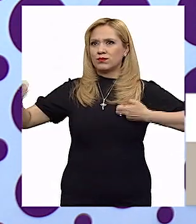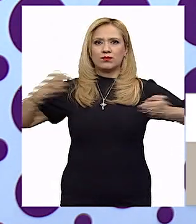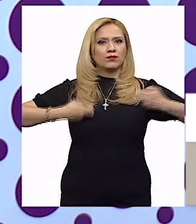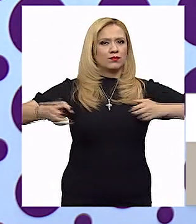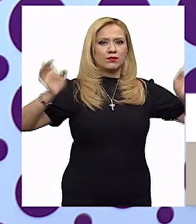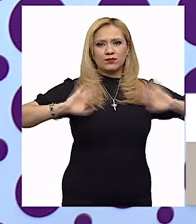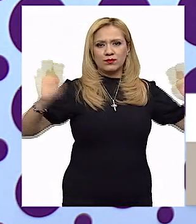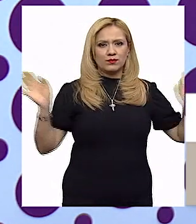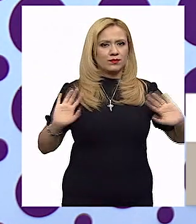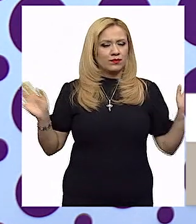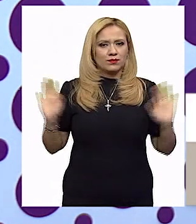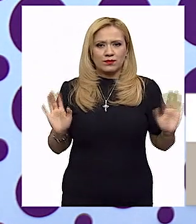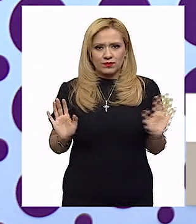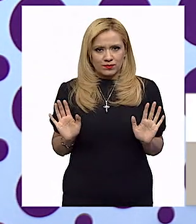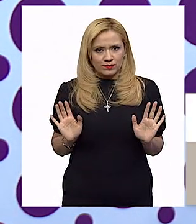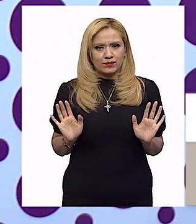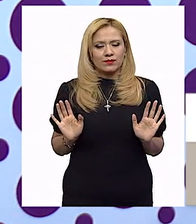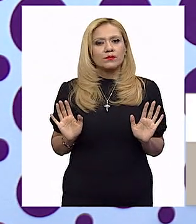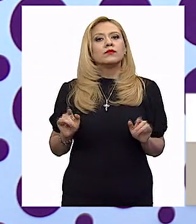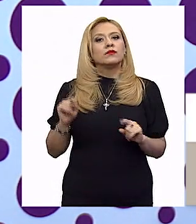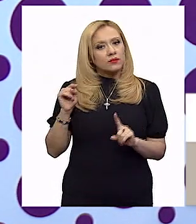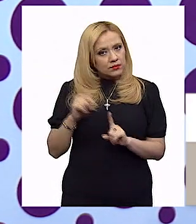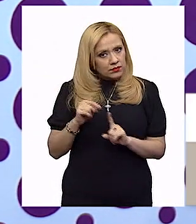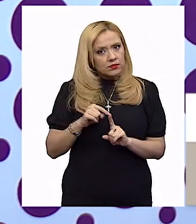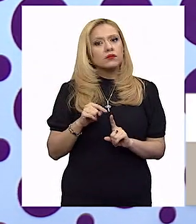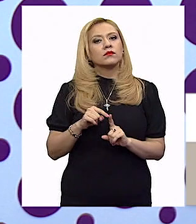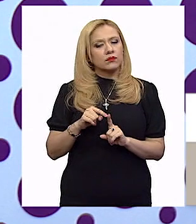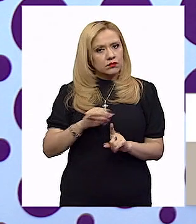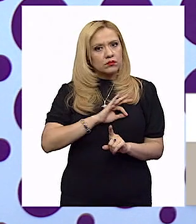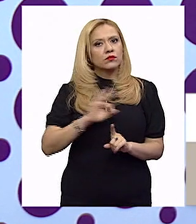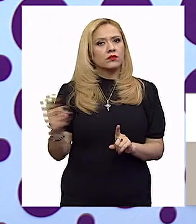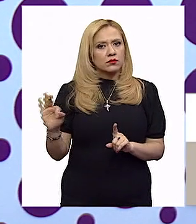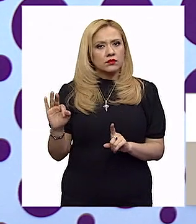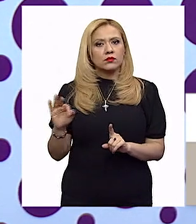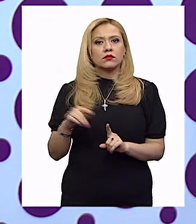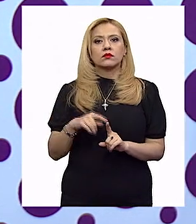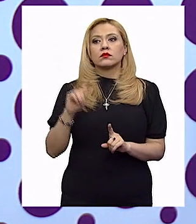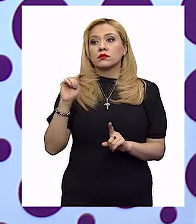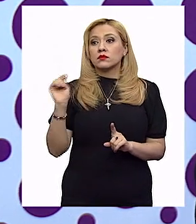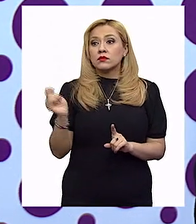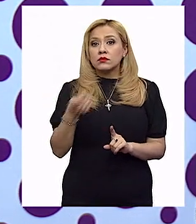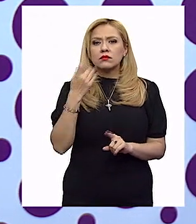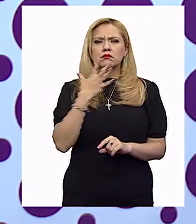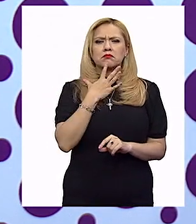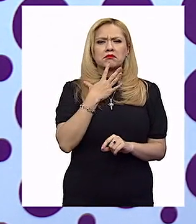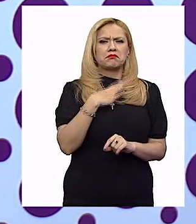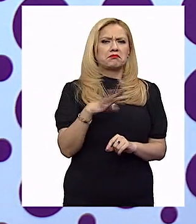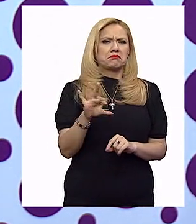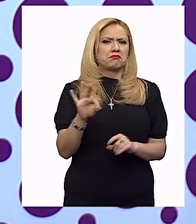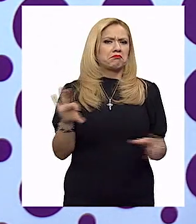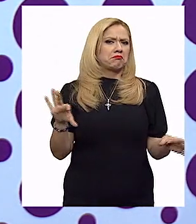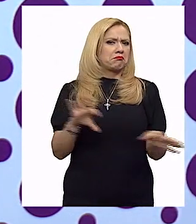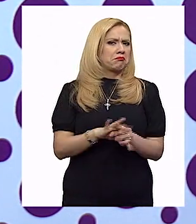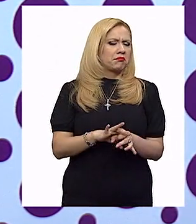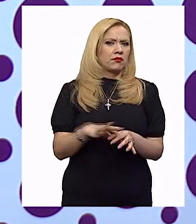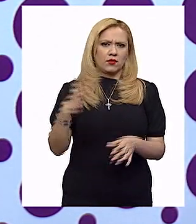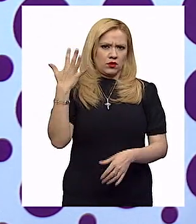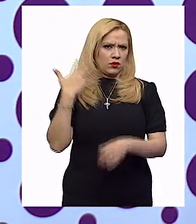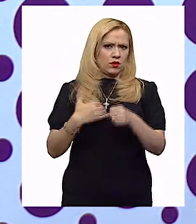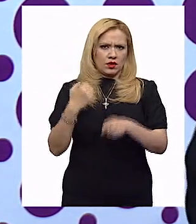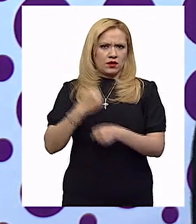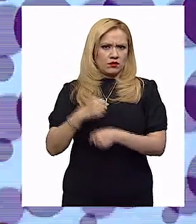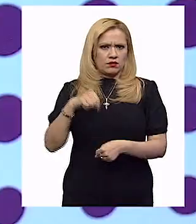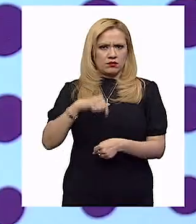qué involucrarse. Esto hacerlo tecnológicamente es muy simple. De hecho, desde hace 5 años lo hacemos en México